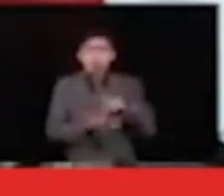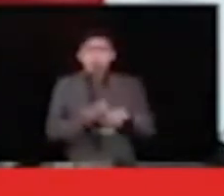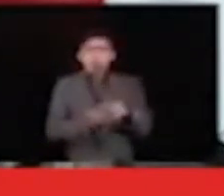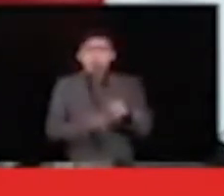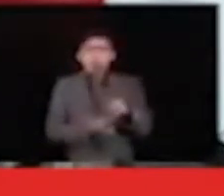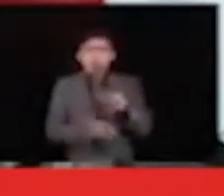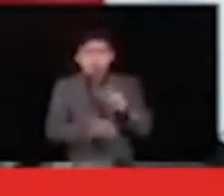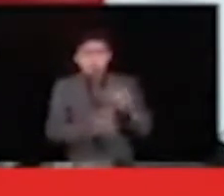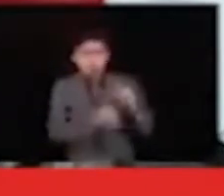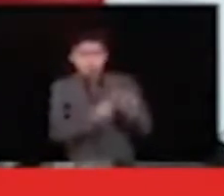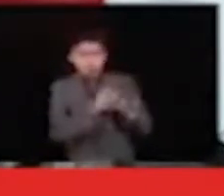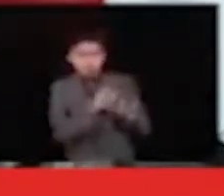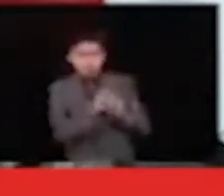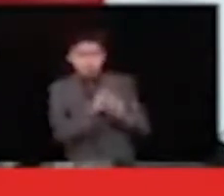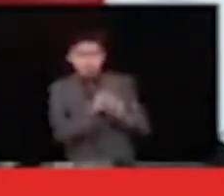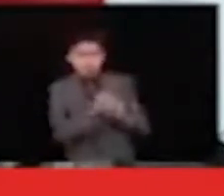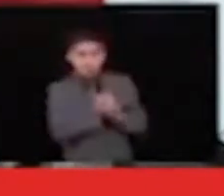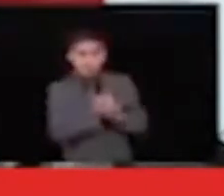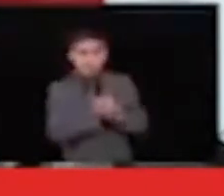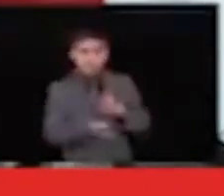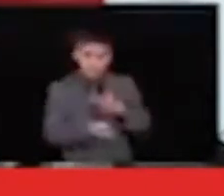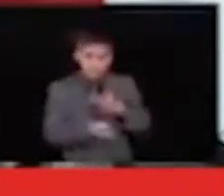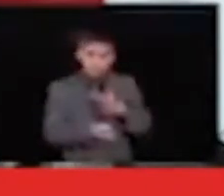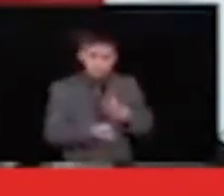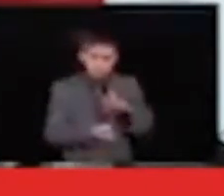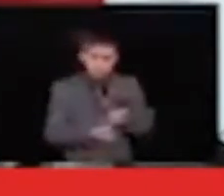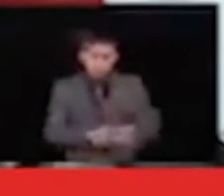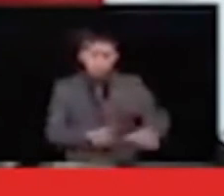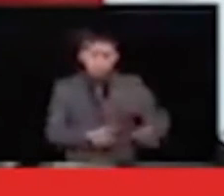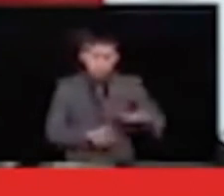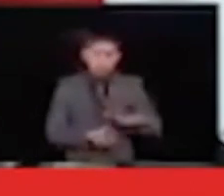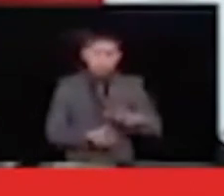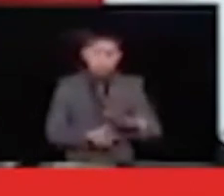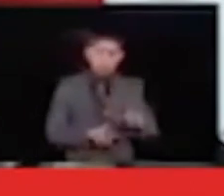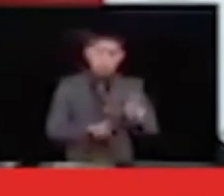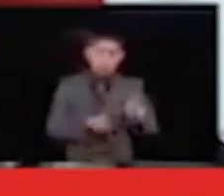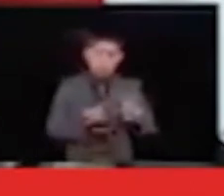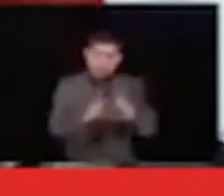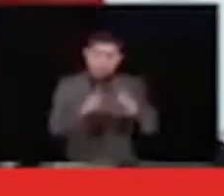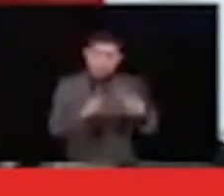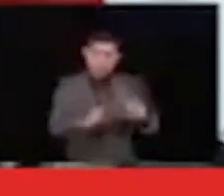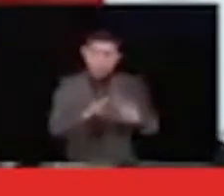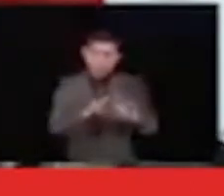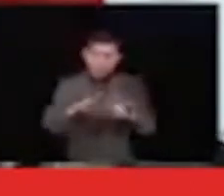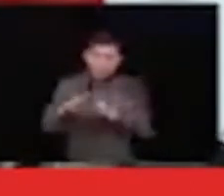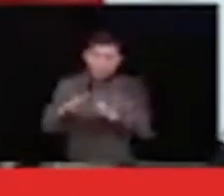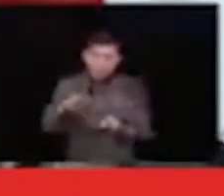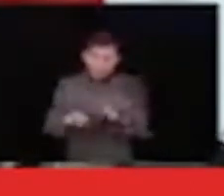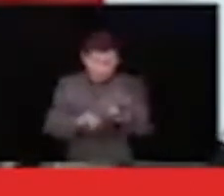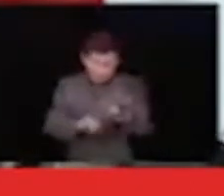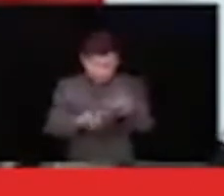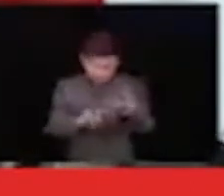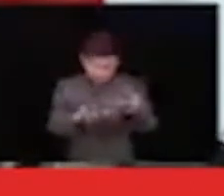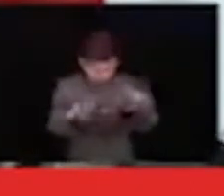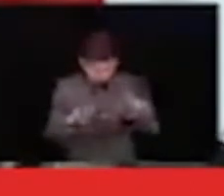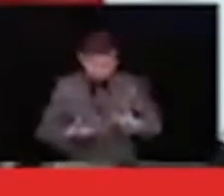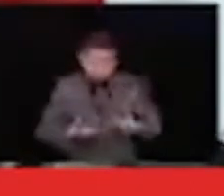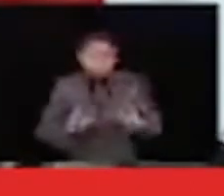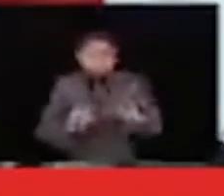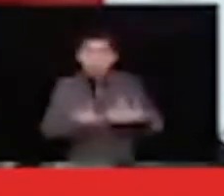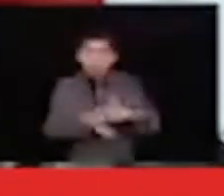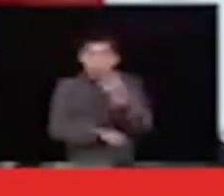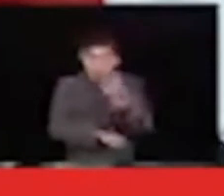el respaldo que he tenido tiene que ver con el pueblo de Tlaxcala y con las oportunidades que ustedes me han dado.